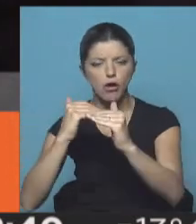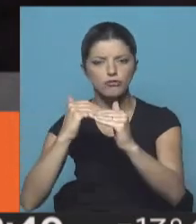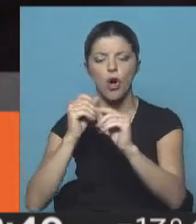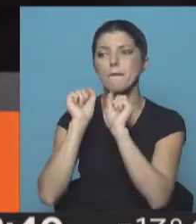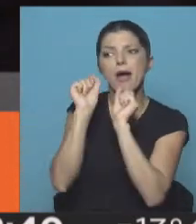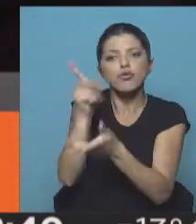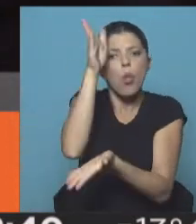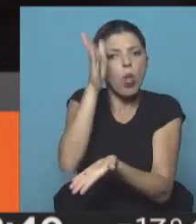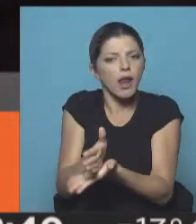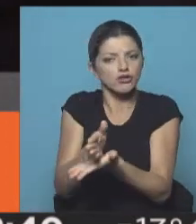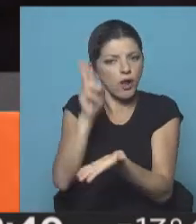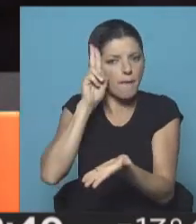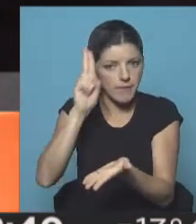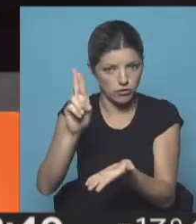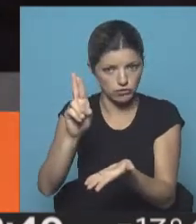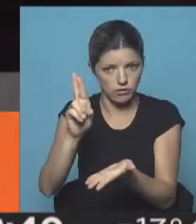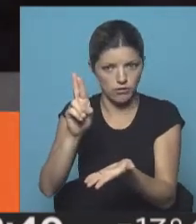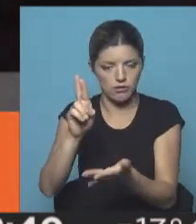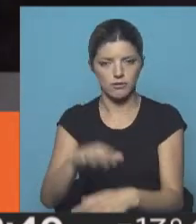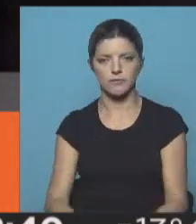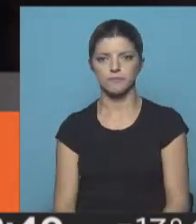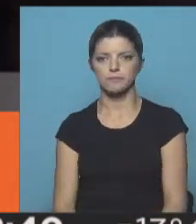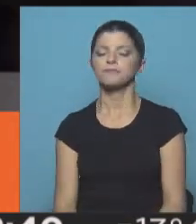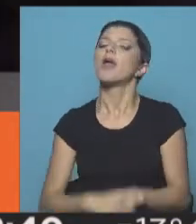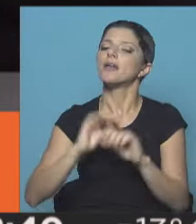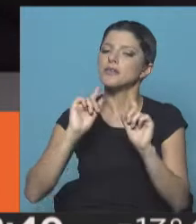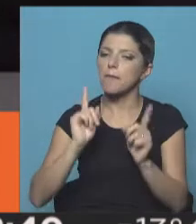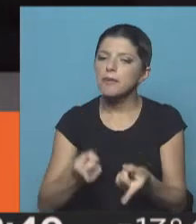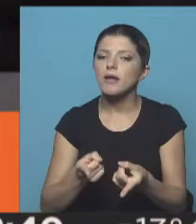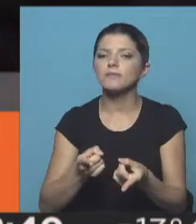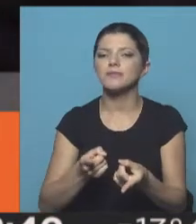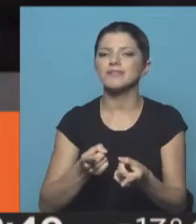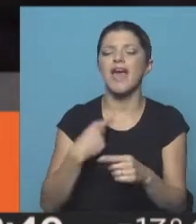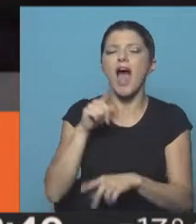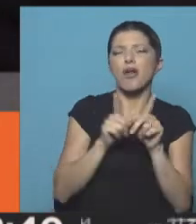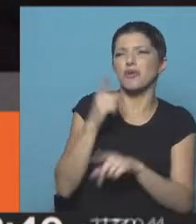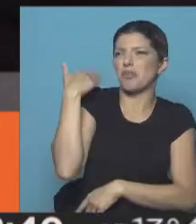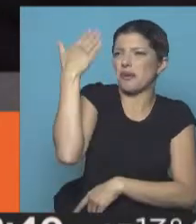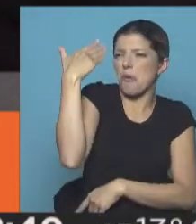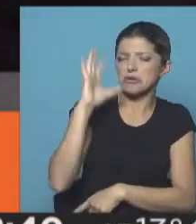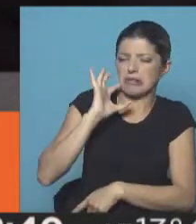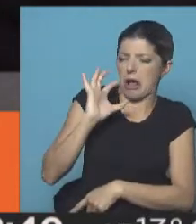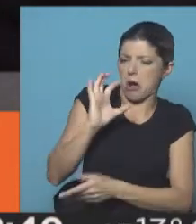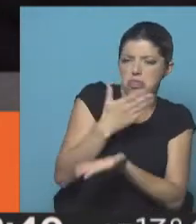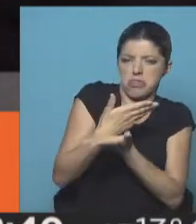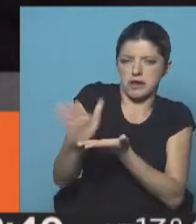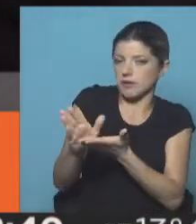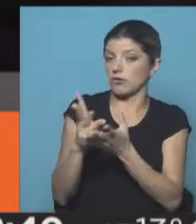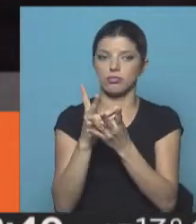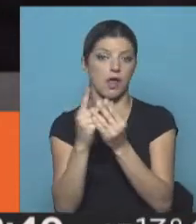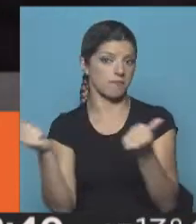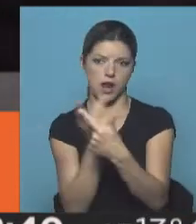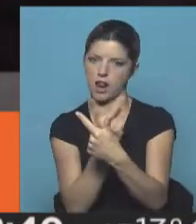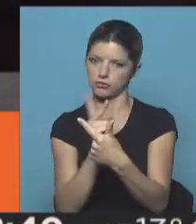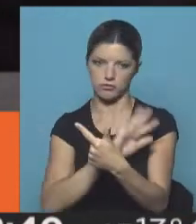sus derechos humanos y se destierren los discursos de odio y discriminación en su contra.